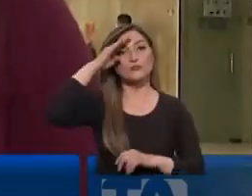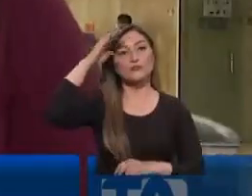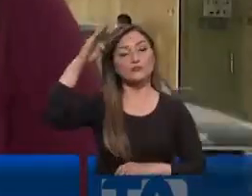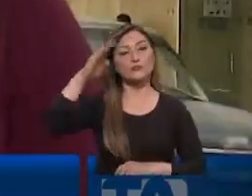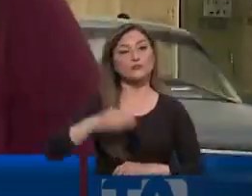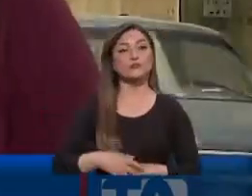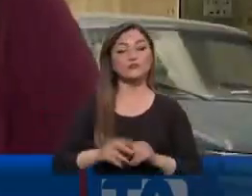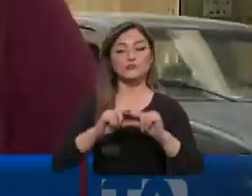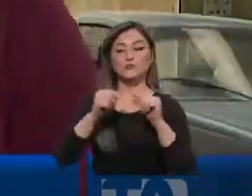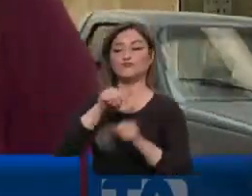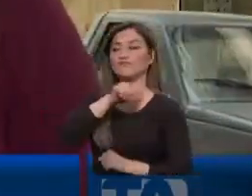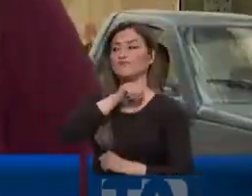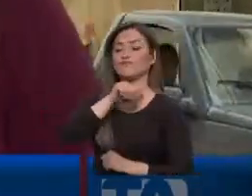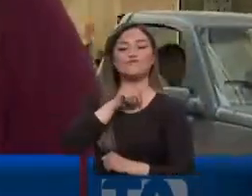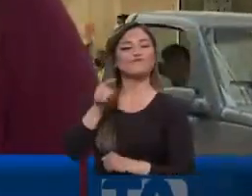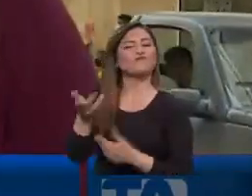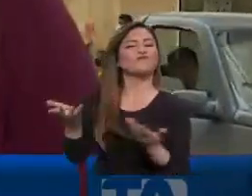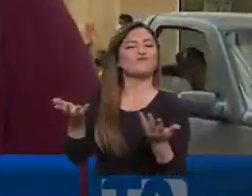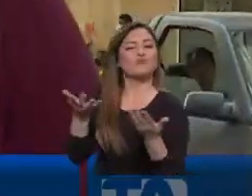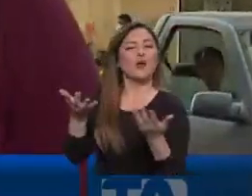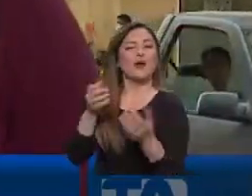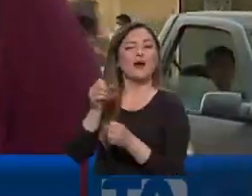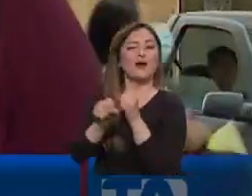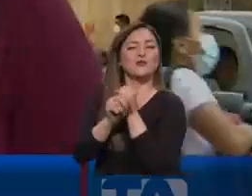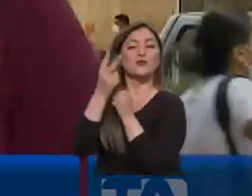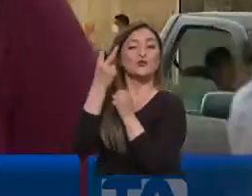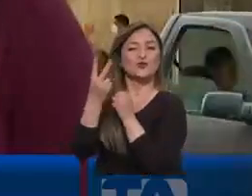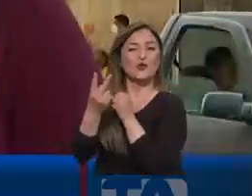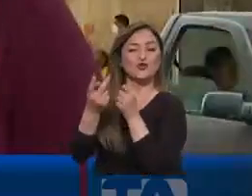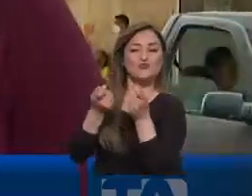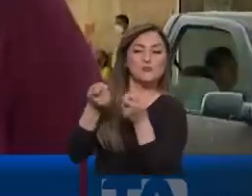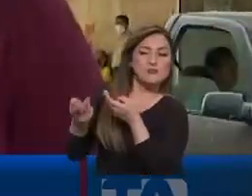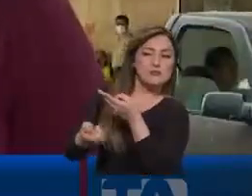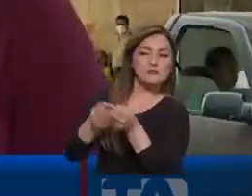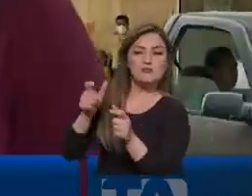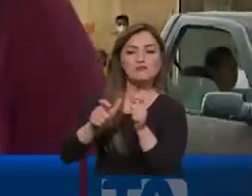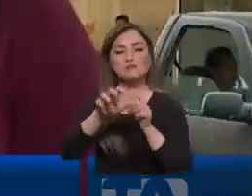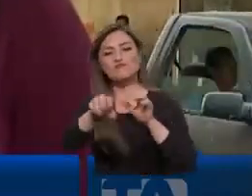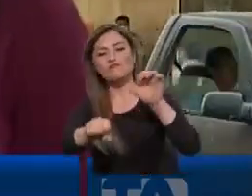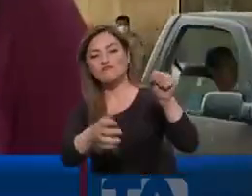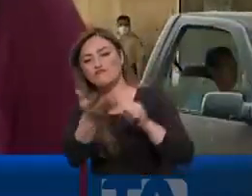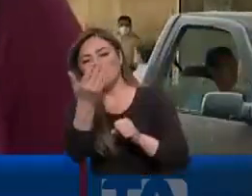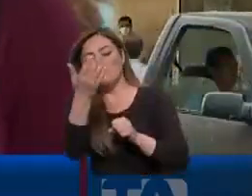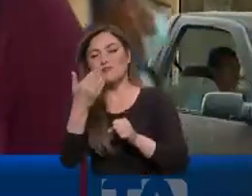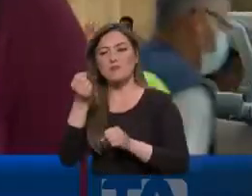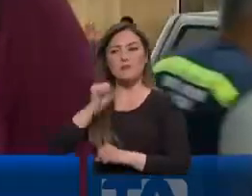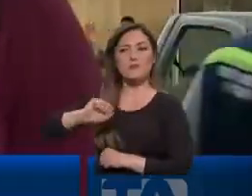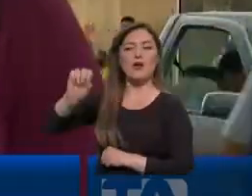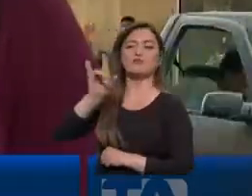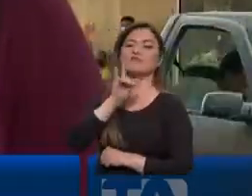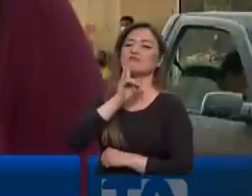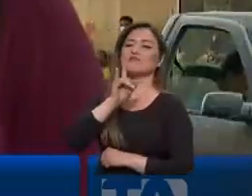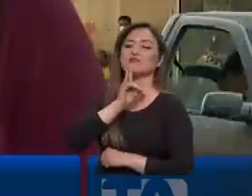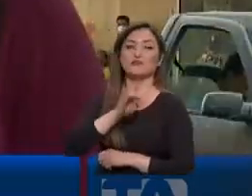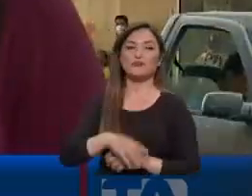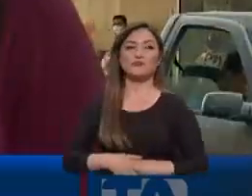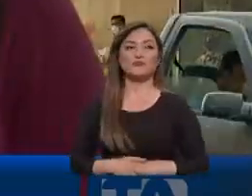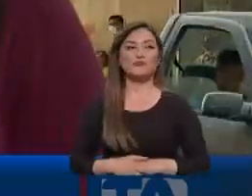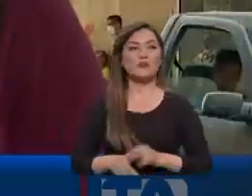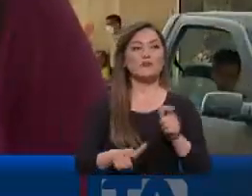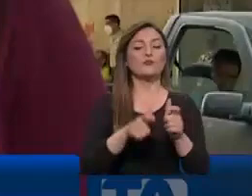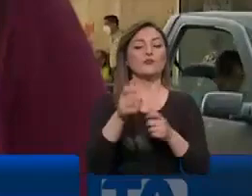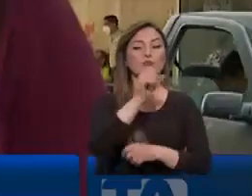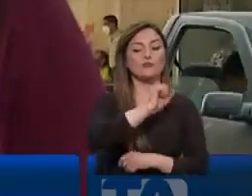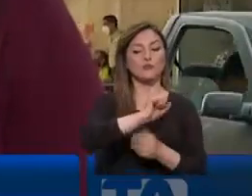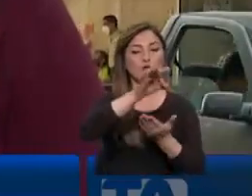policía, esta banda delincuencial ha operado por lo menos 2 años aquí en el país. Ellos captaban a personas, principalmente de